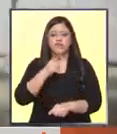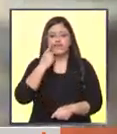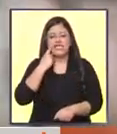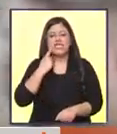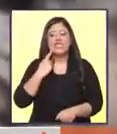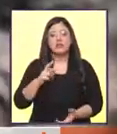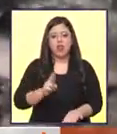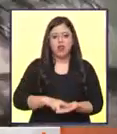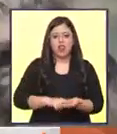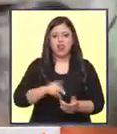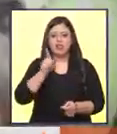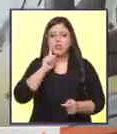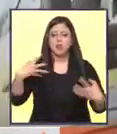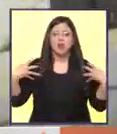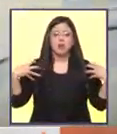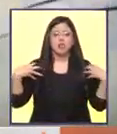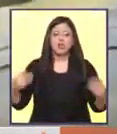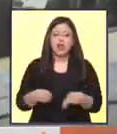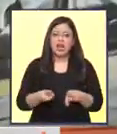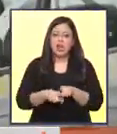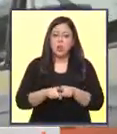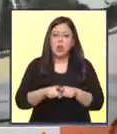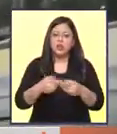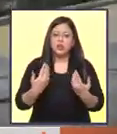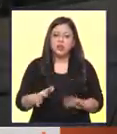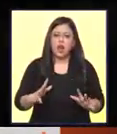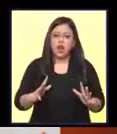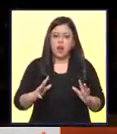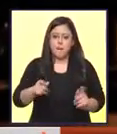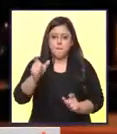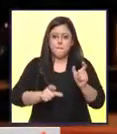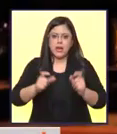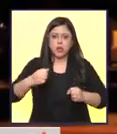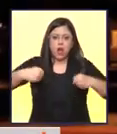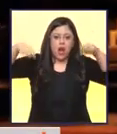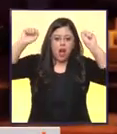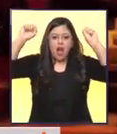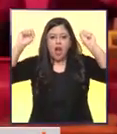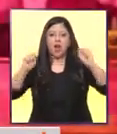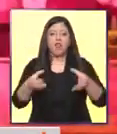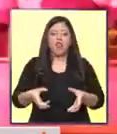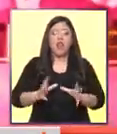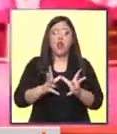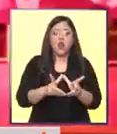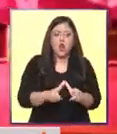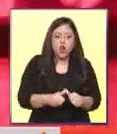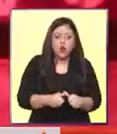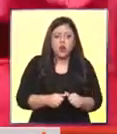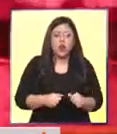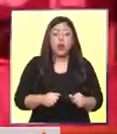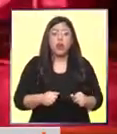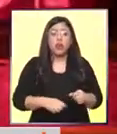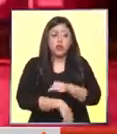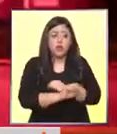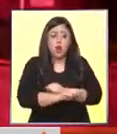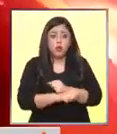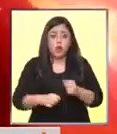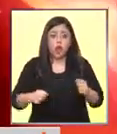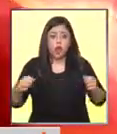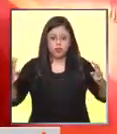de los balazos, no quita que todavía en las barras de distintos equipos de nuestro país conviven aquellos que realmente apoyan a sus clubes con